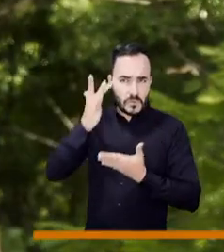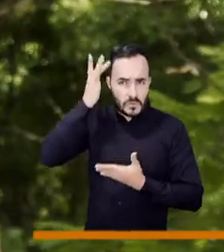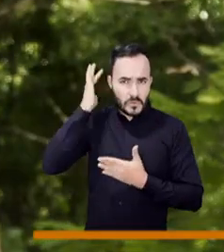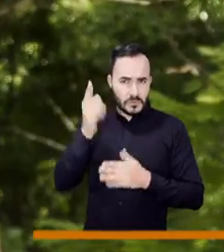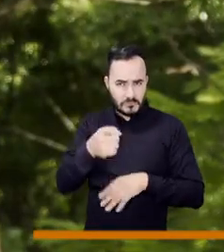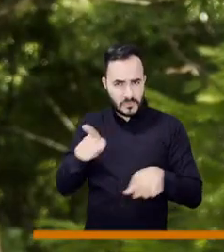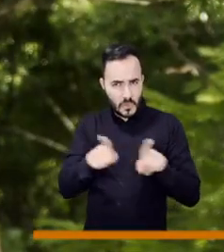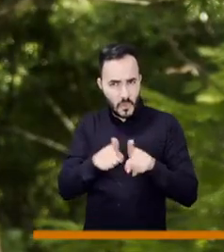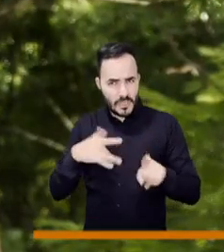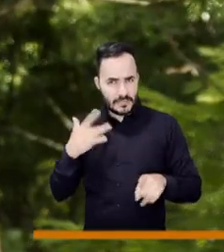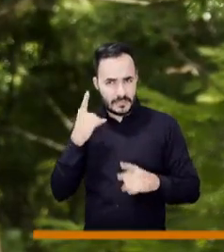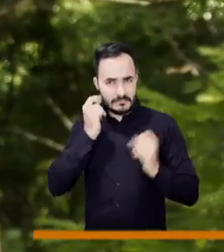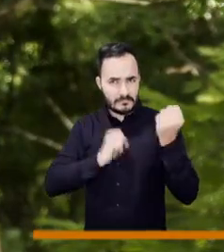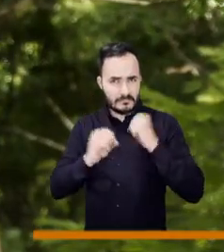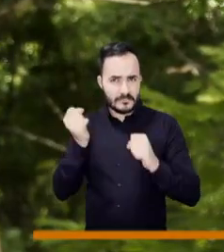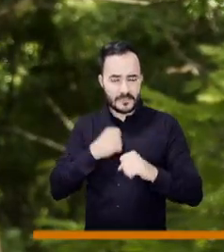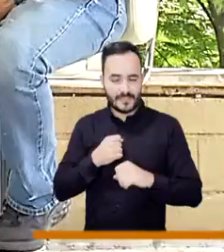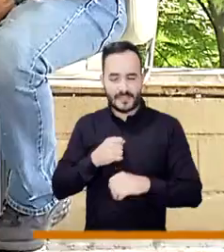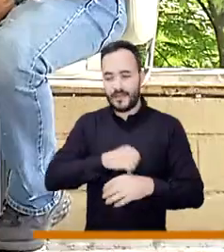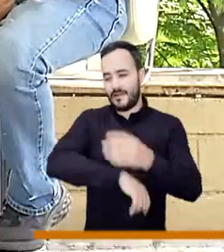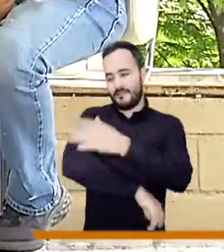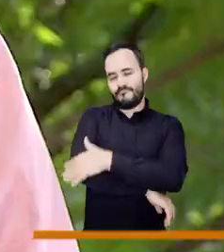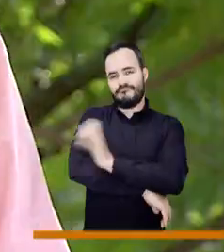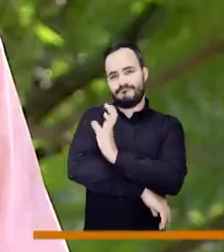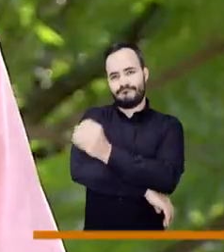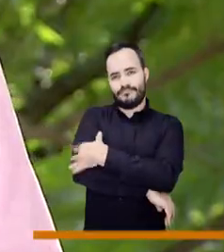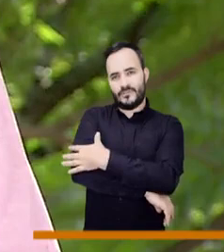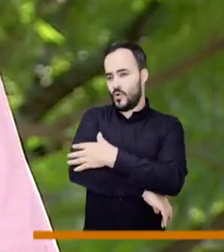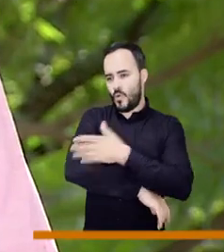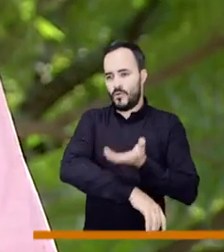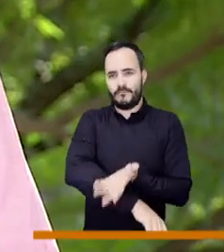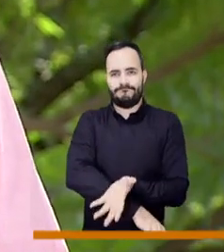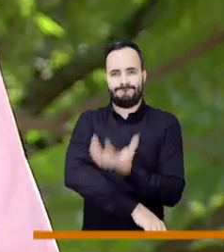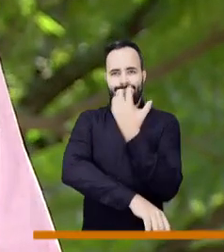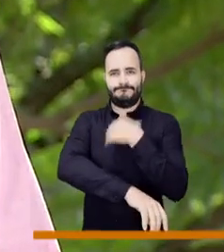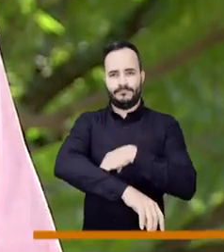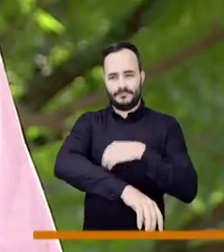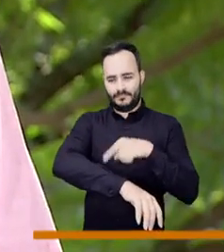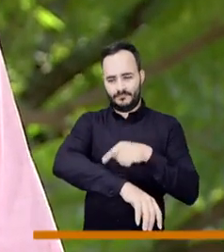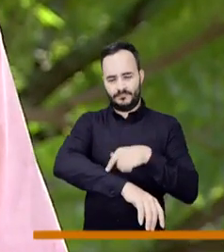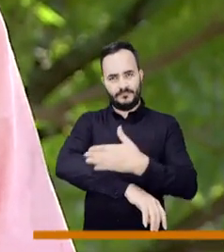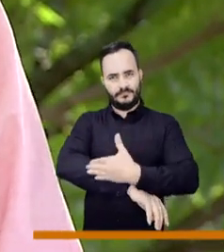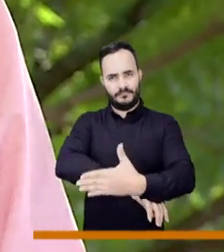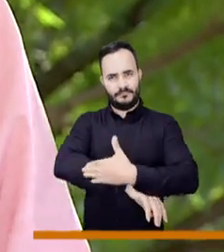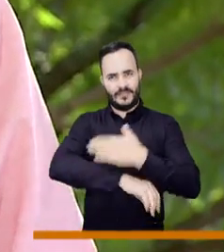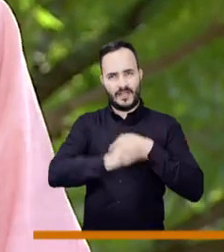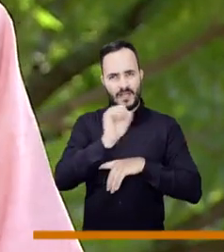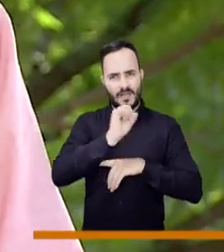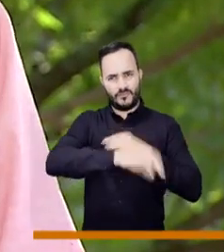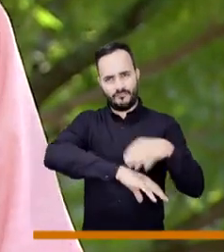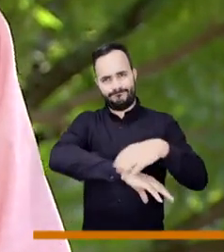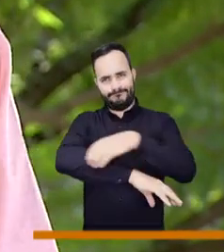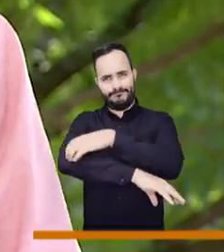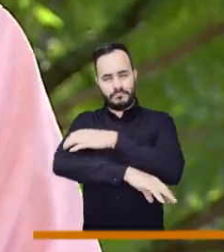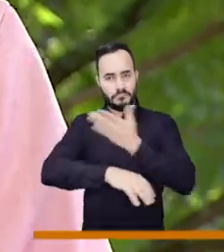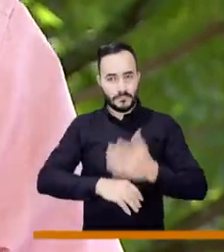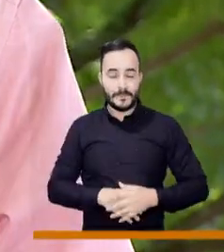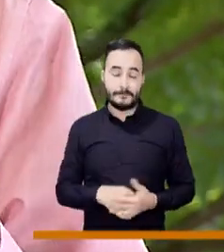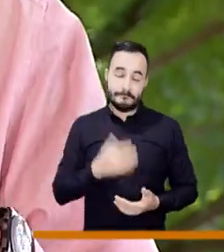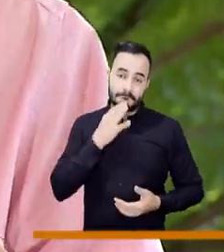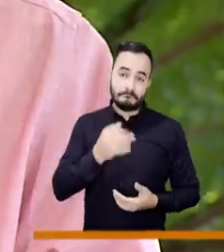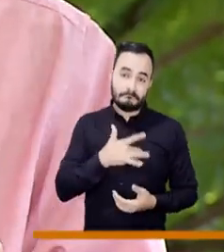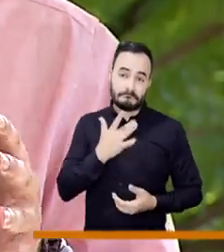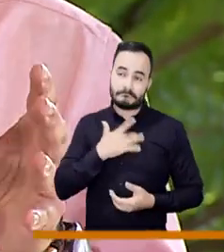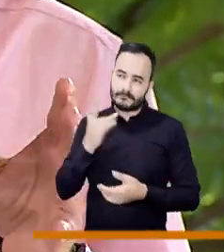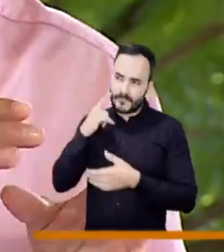del doctor Luis Bernardo por el proyecto de carga lateral de los carros. Lo más triste es que ese vaso está a punto de desbordarse y